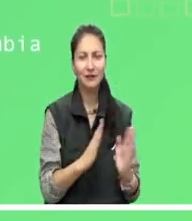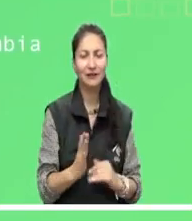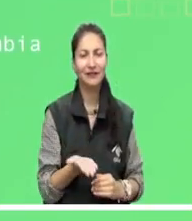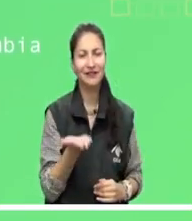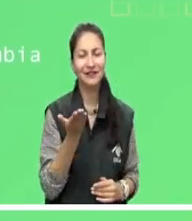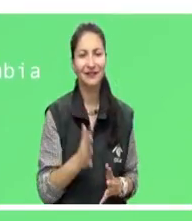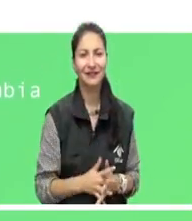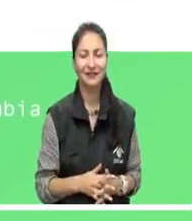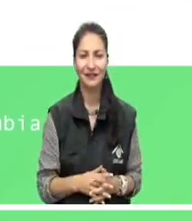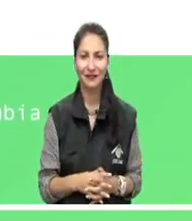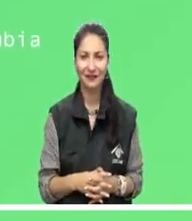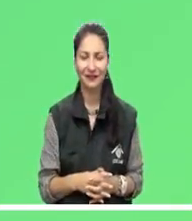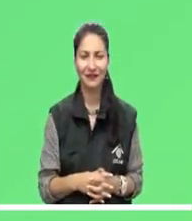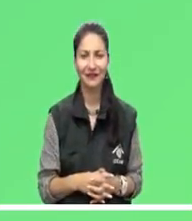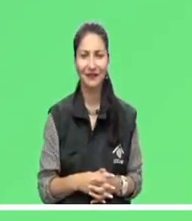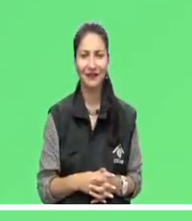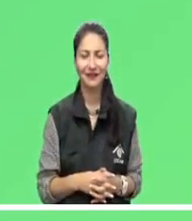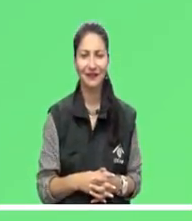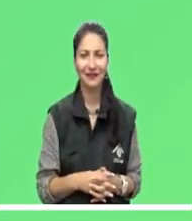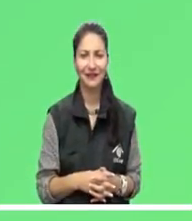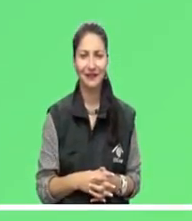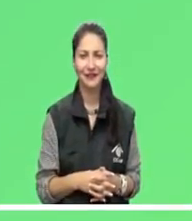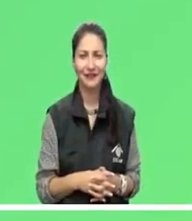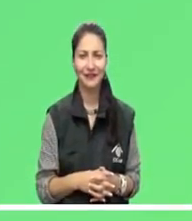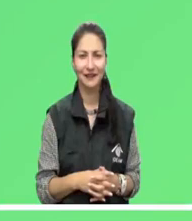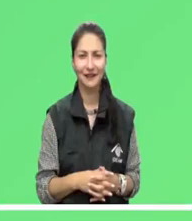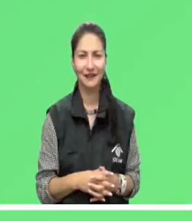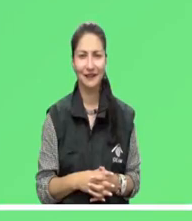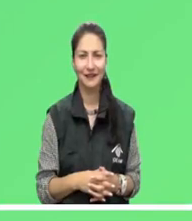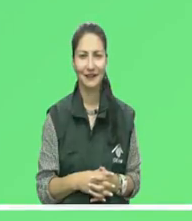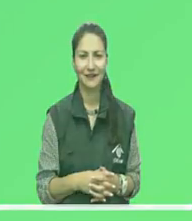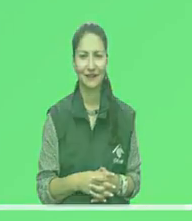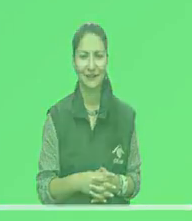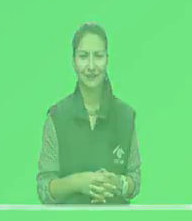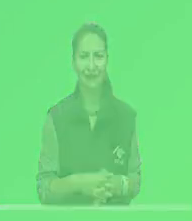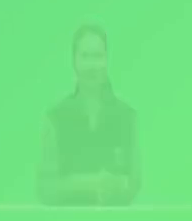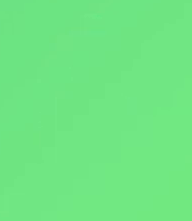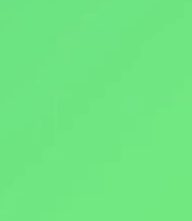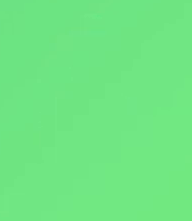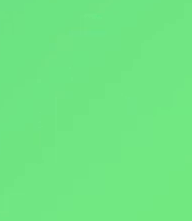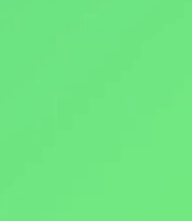Descárguela gratis, planee su día y tome las mejores decisiones.